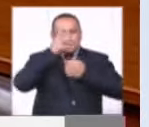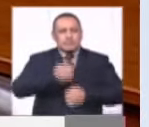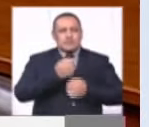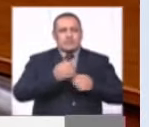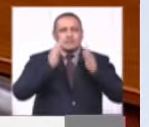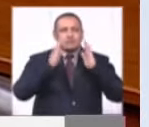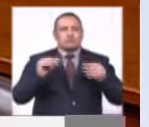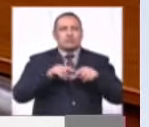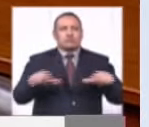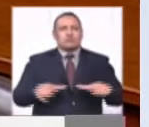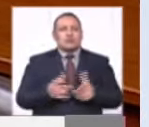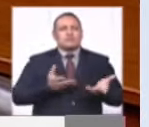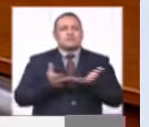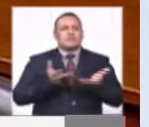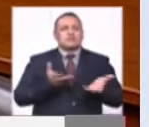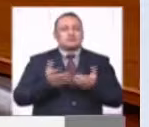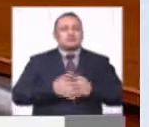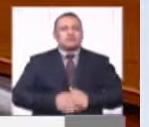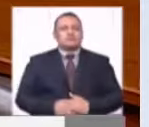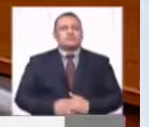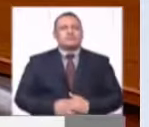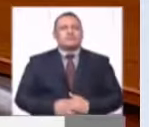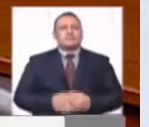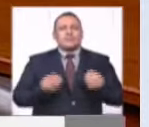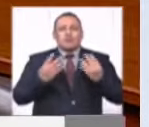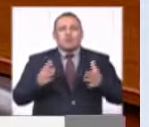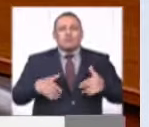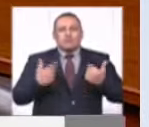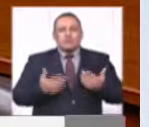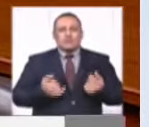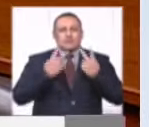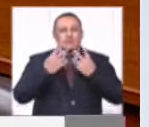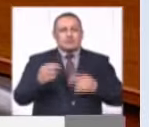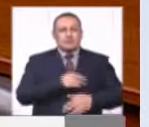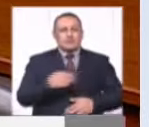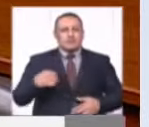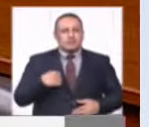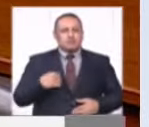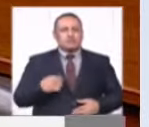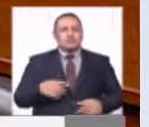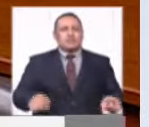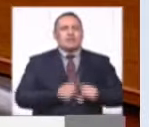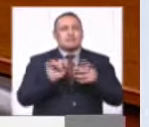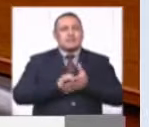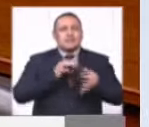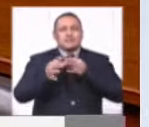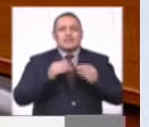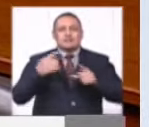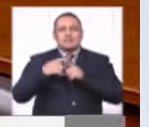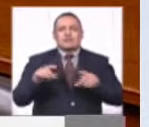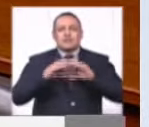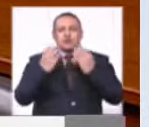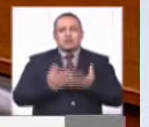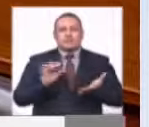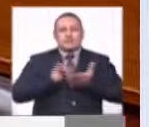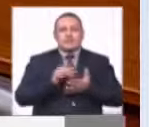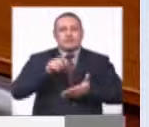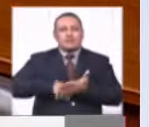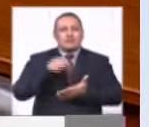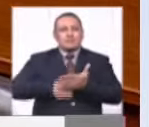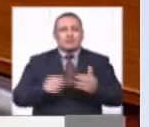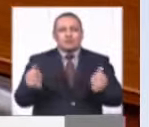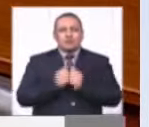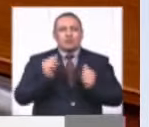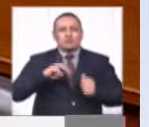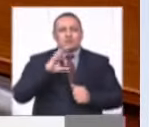atención de brechas a los servicios básicos. ¿Cómo podemos permitir que un ministro de Energía y Minas diga que los congresistas que firmamos